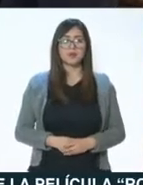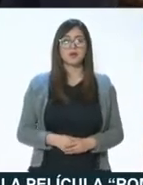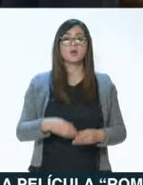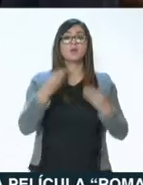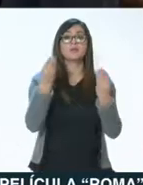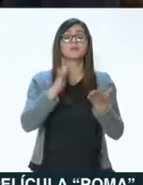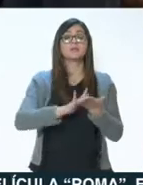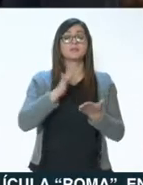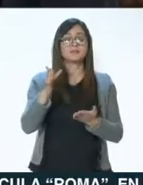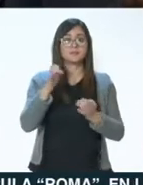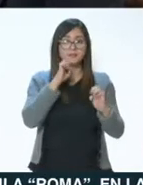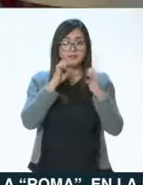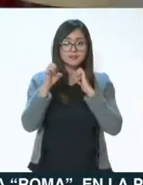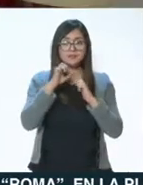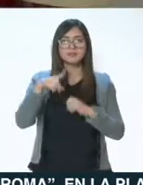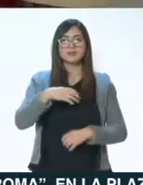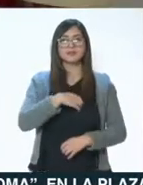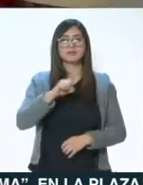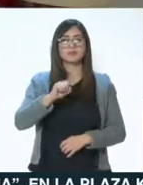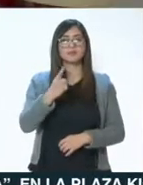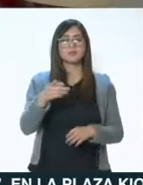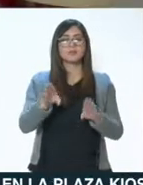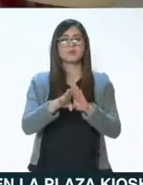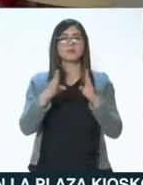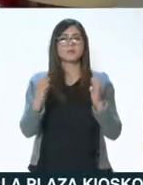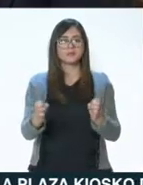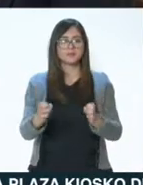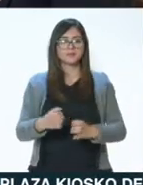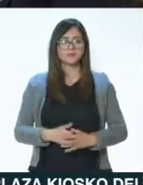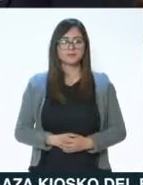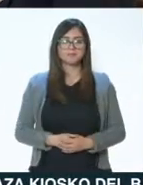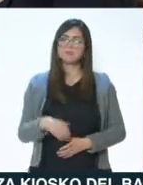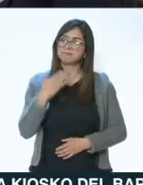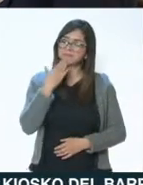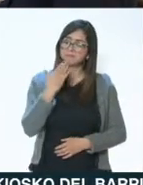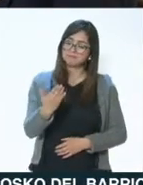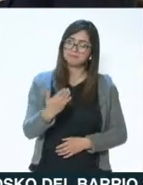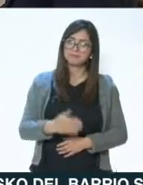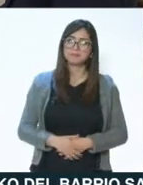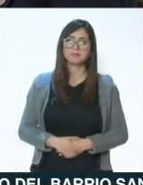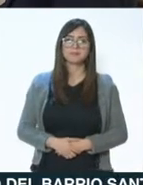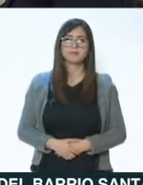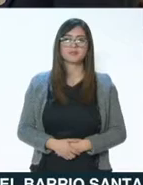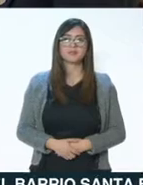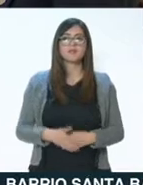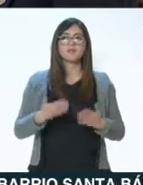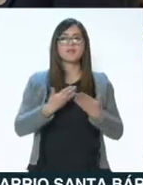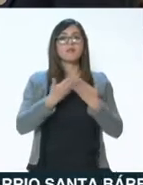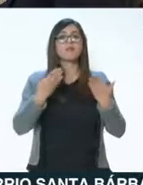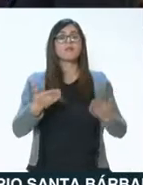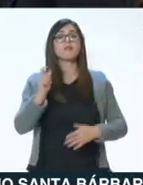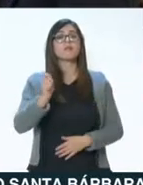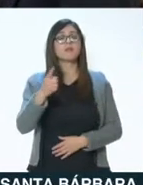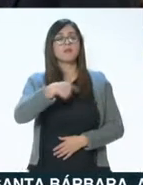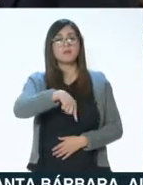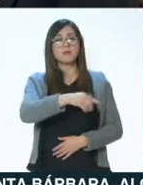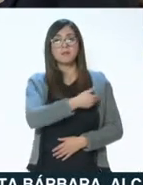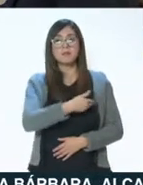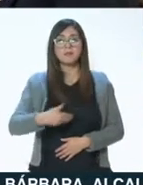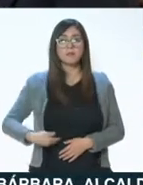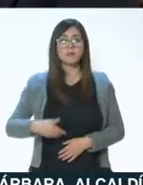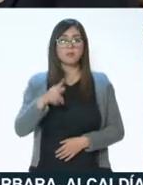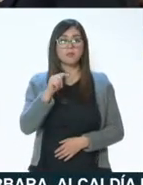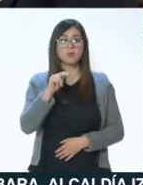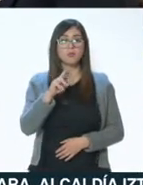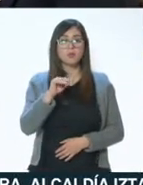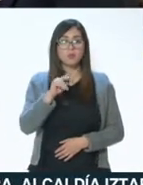casa Capital 21. Un gusto, ¿cómo está? ¿Qué tal? Muy bien. Y bueno, el presidente Trump, que no se ha destacado por ser un defensor ni de la democracia